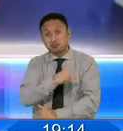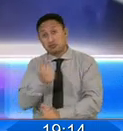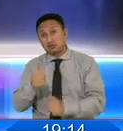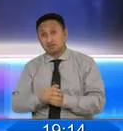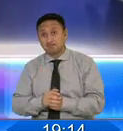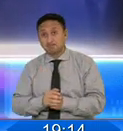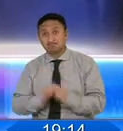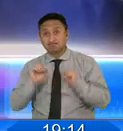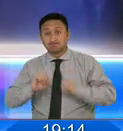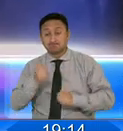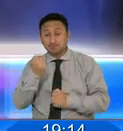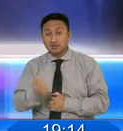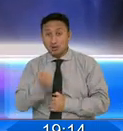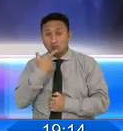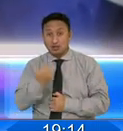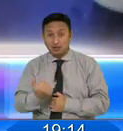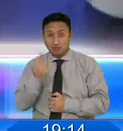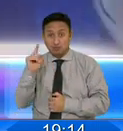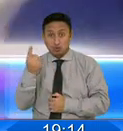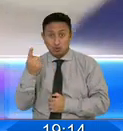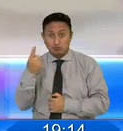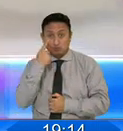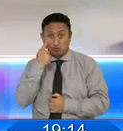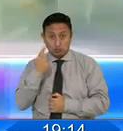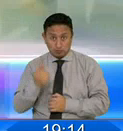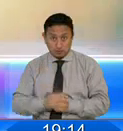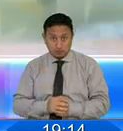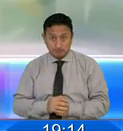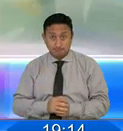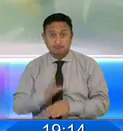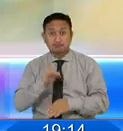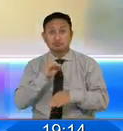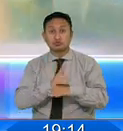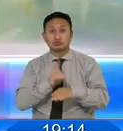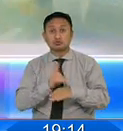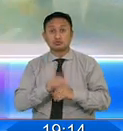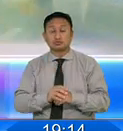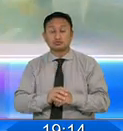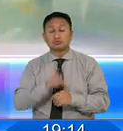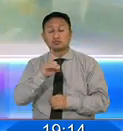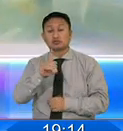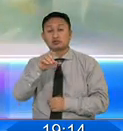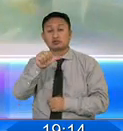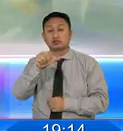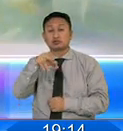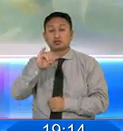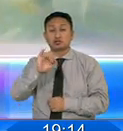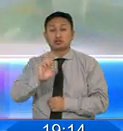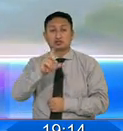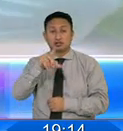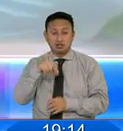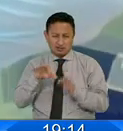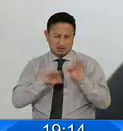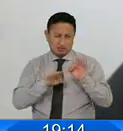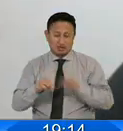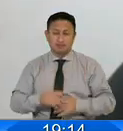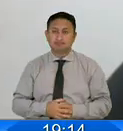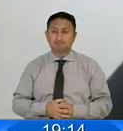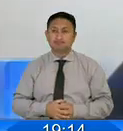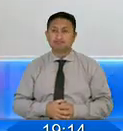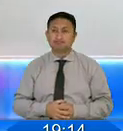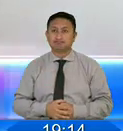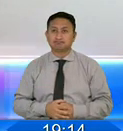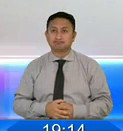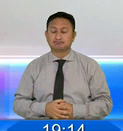aunque el fármaco se encuentra en fase 1 de ensayo el doctor daniel simancas cuenta más a fondo sobre esta píldora se está probando